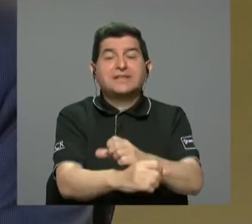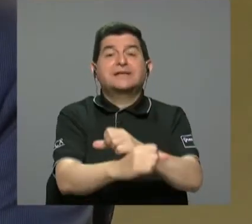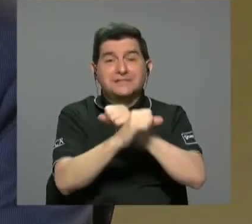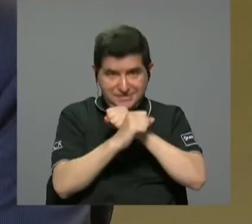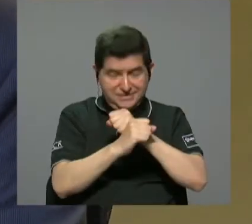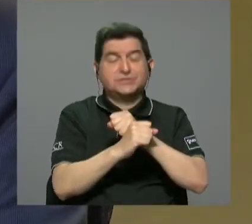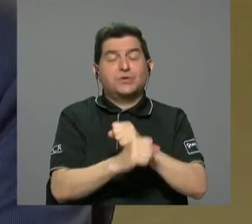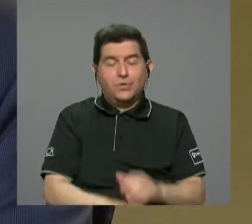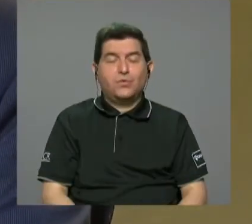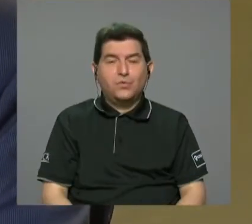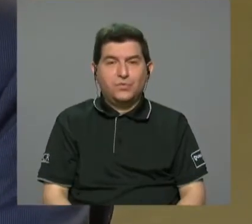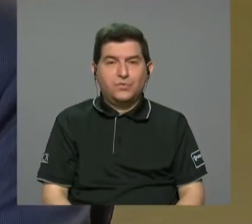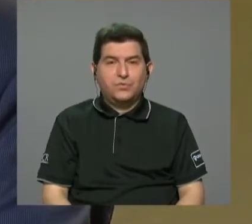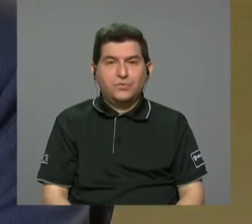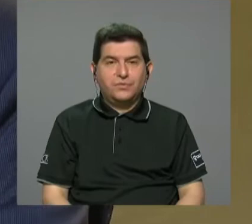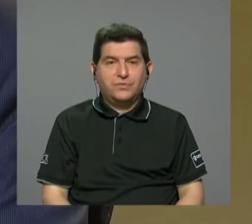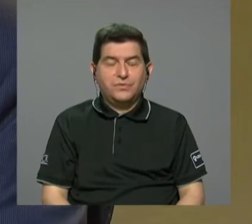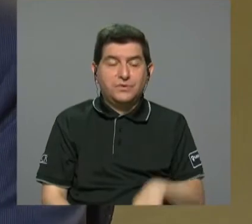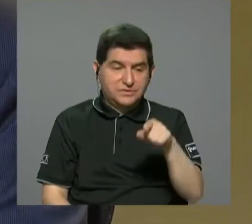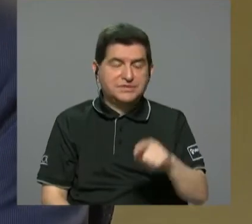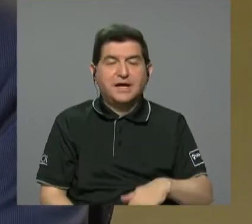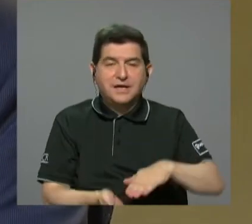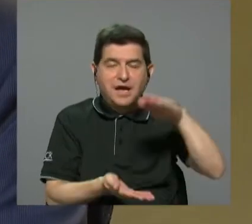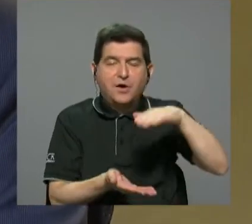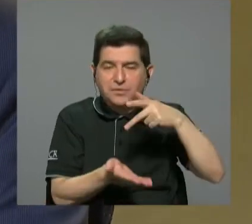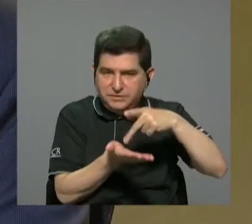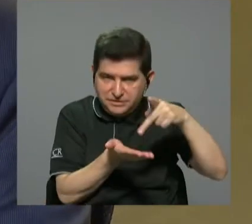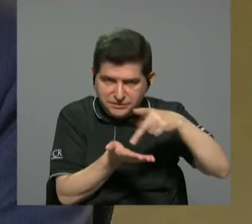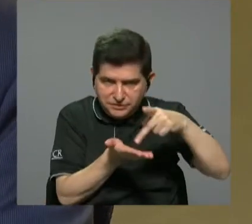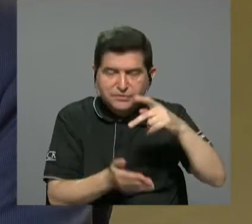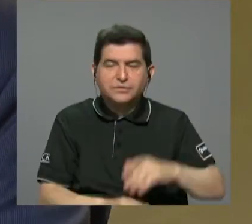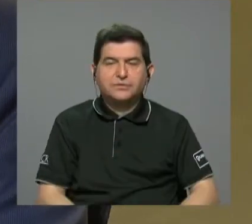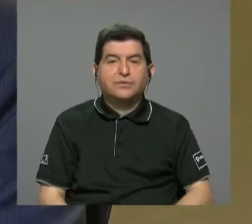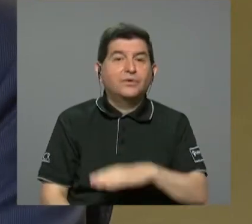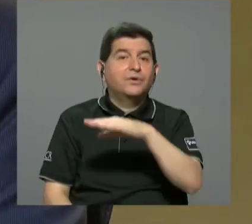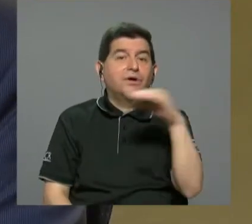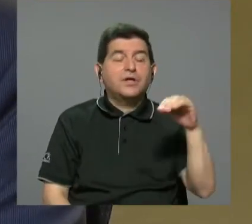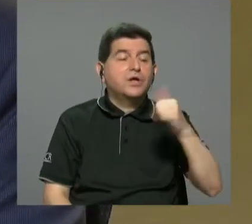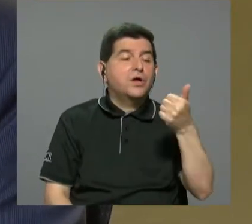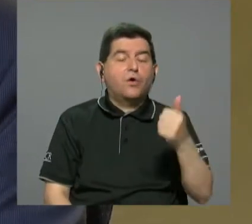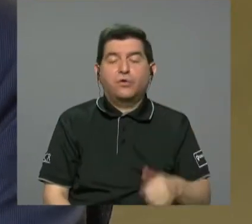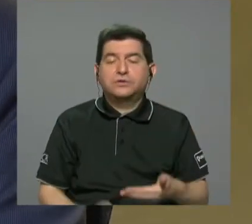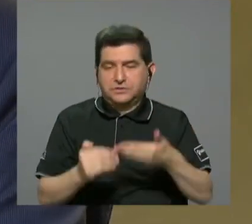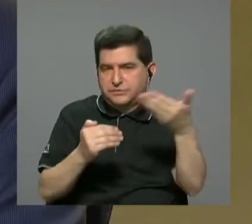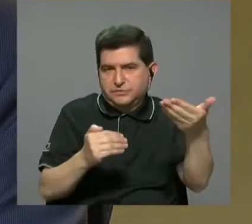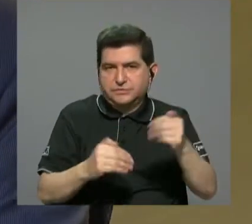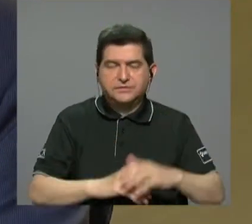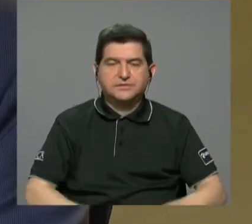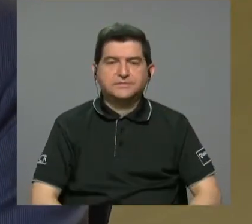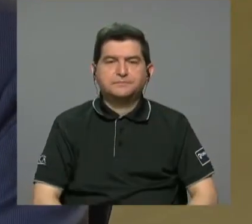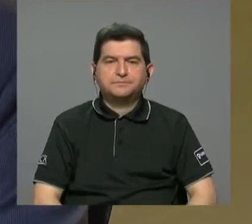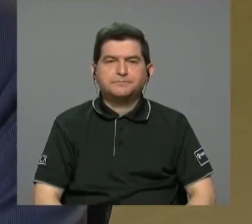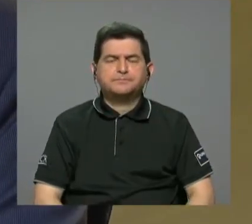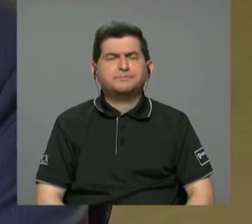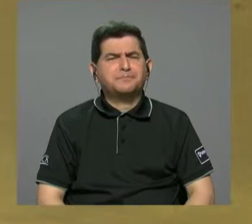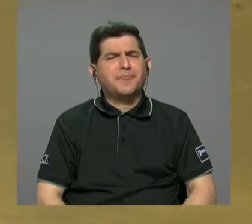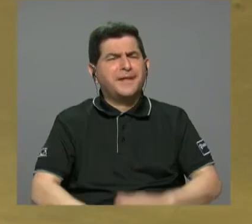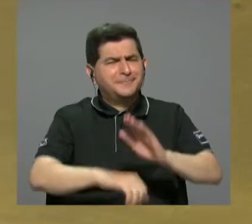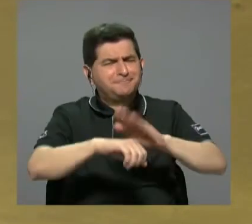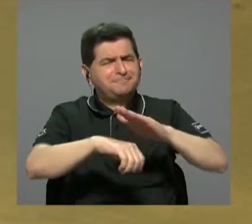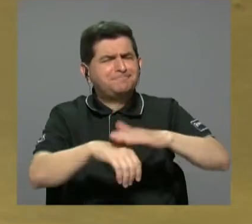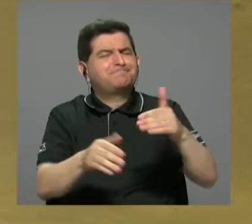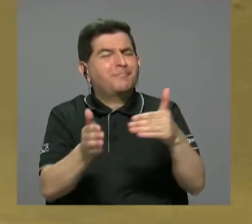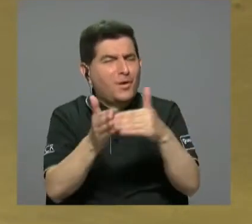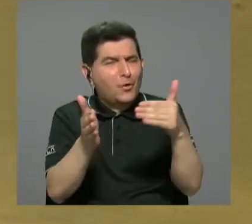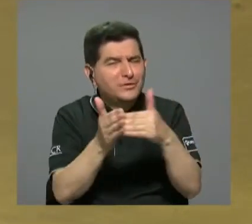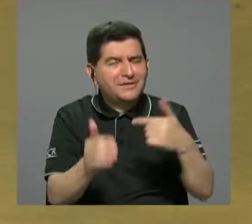parte y el aumento en la factura y otras tantas, ¿verdad? Y por cierto, déjeme otra vez,